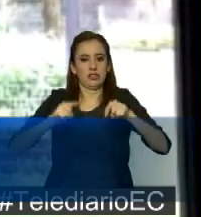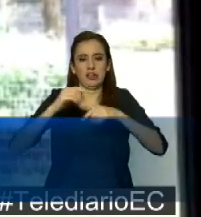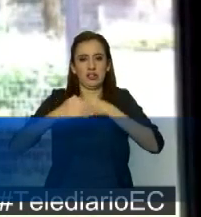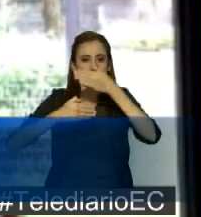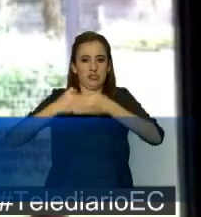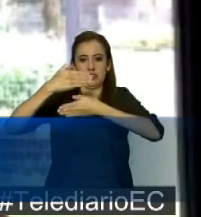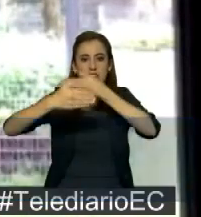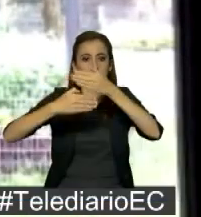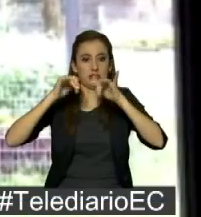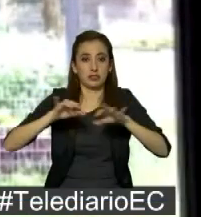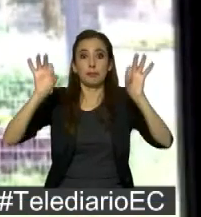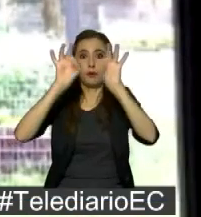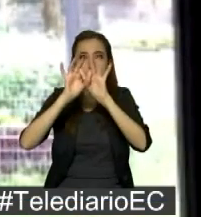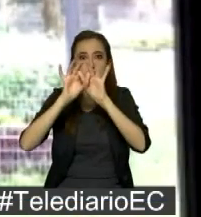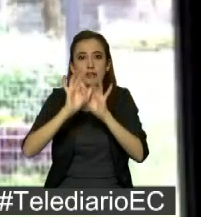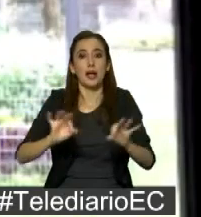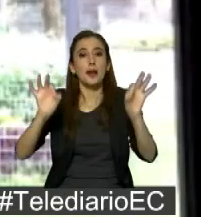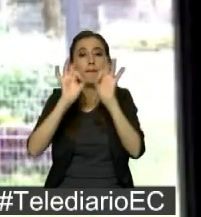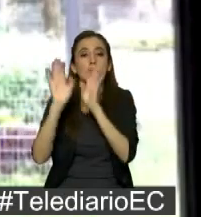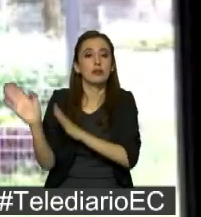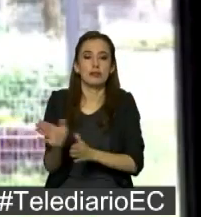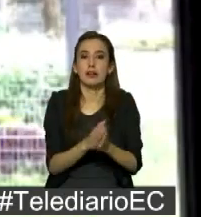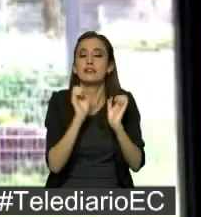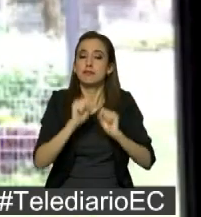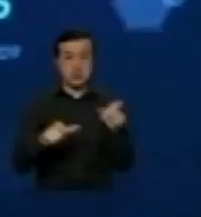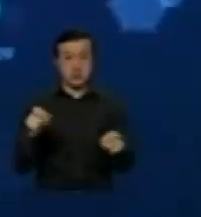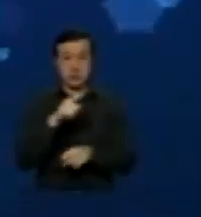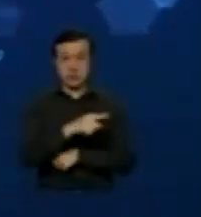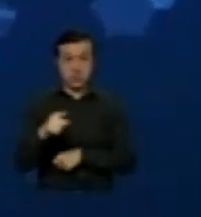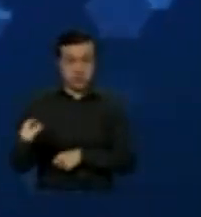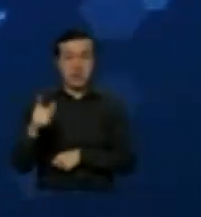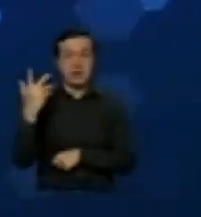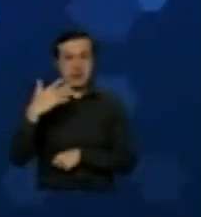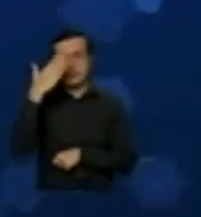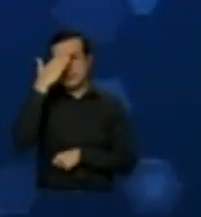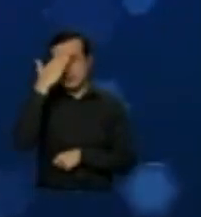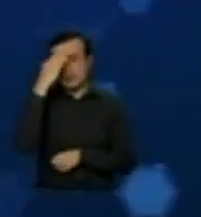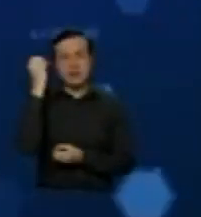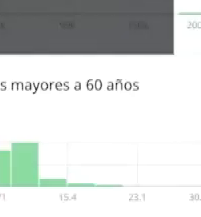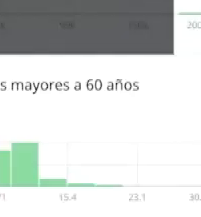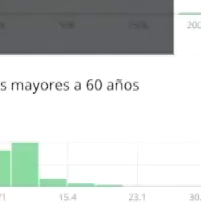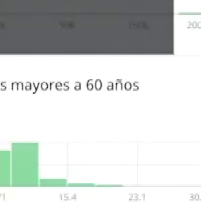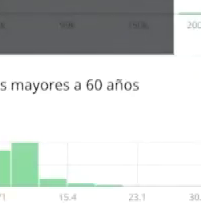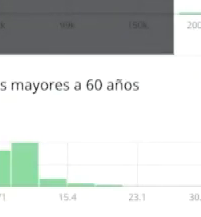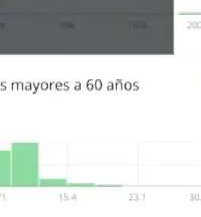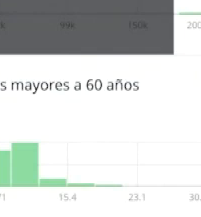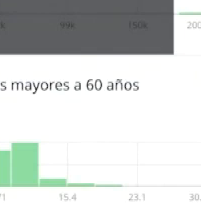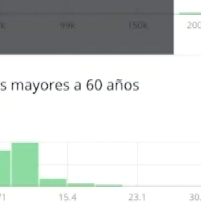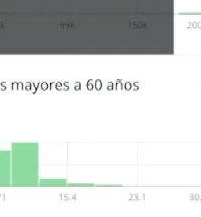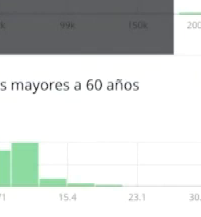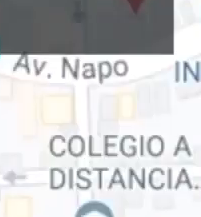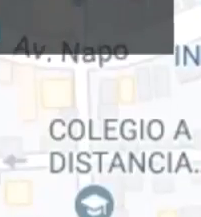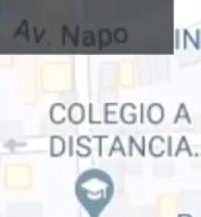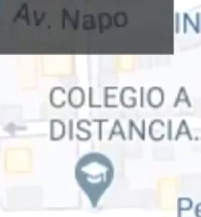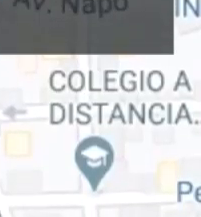avance fundamental para disminuir el número de contagiados. Esta herramienta de descarga gratuita ayudará a que los